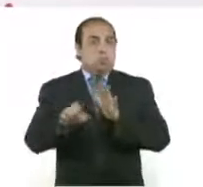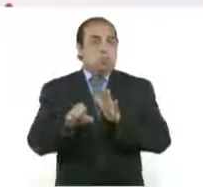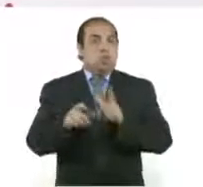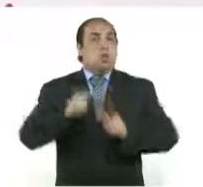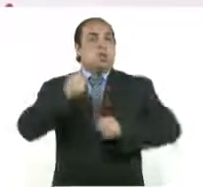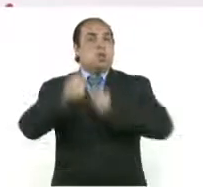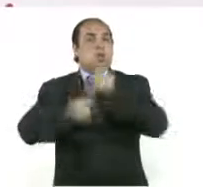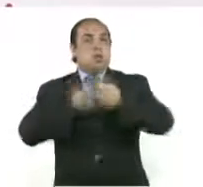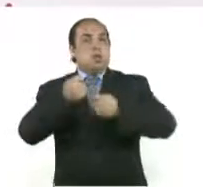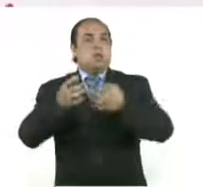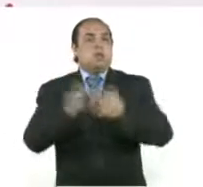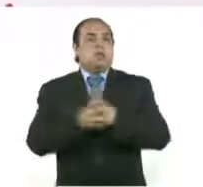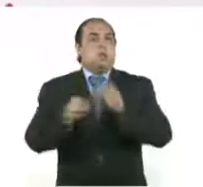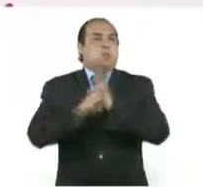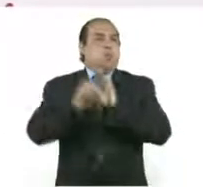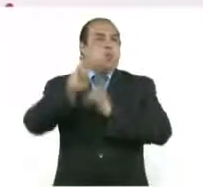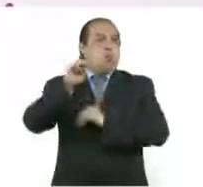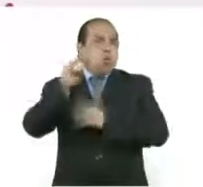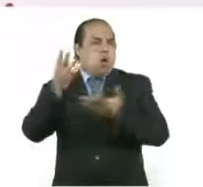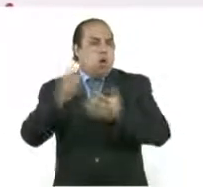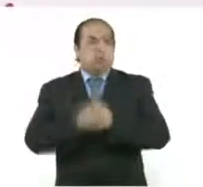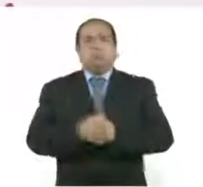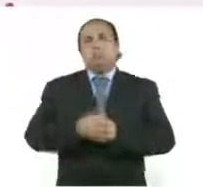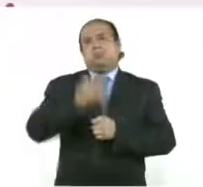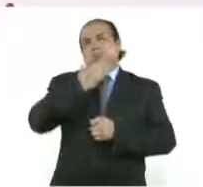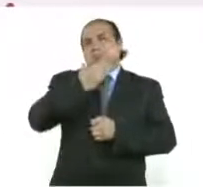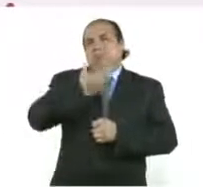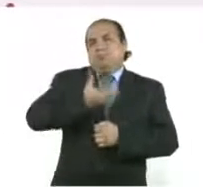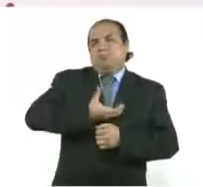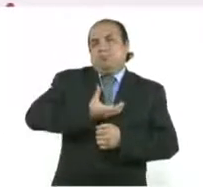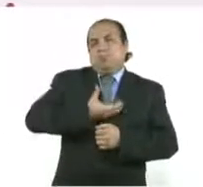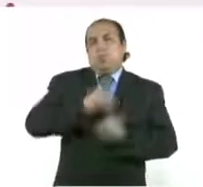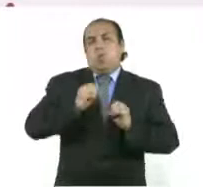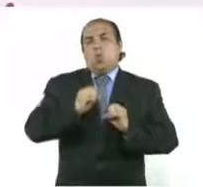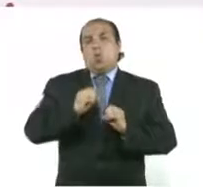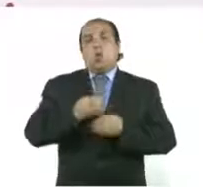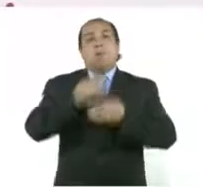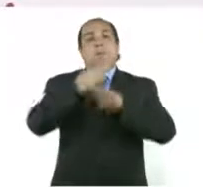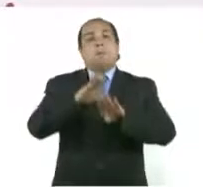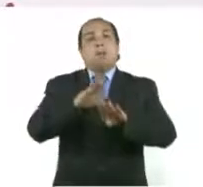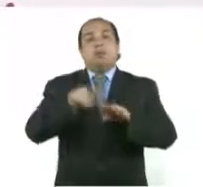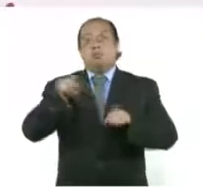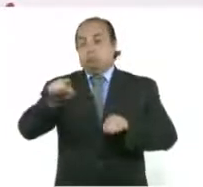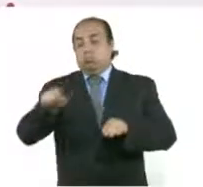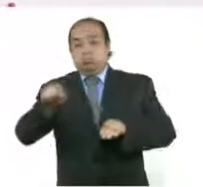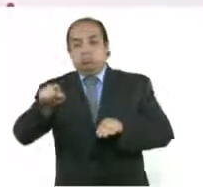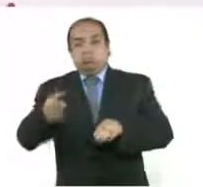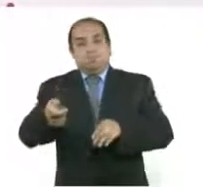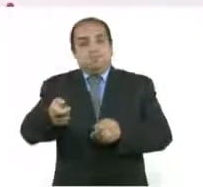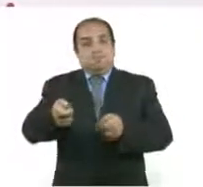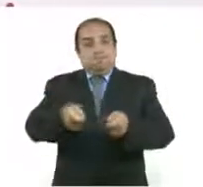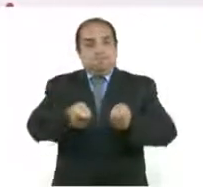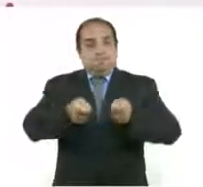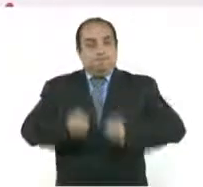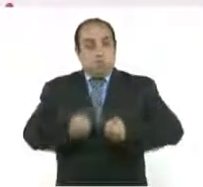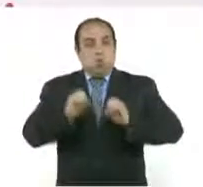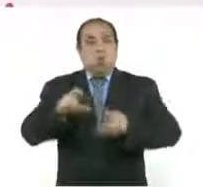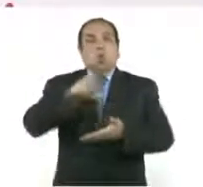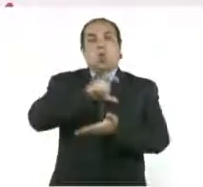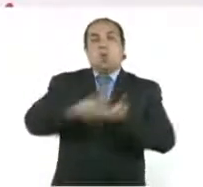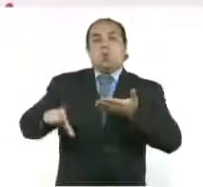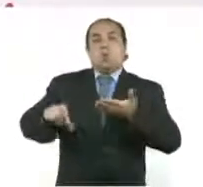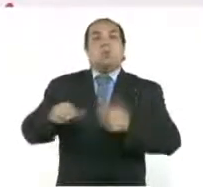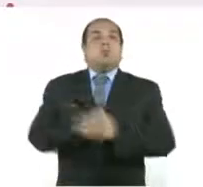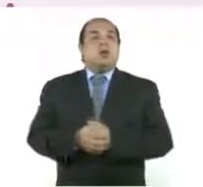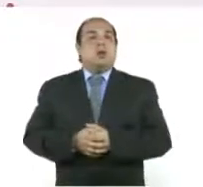de autoservicio, retirar de un cajero automático, ir a hacer una compra, por ejemplo, al